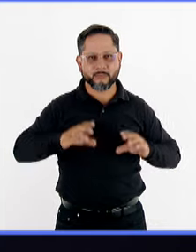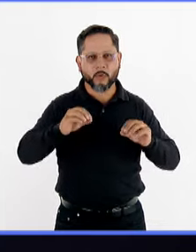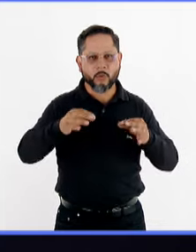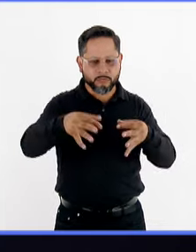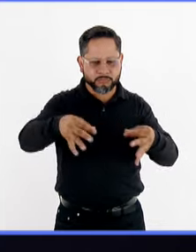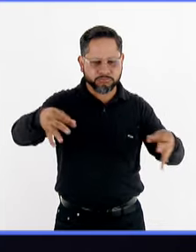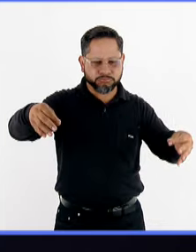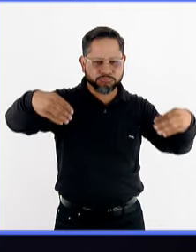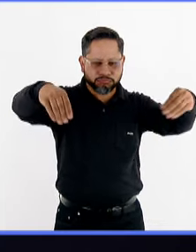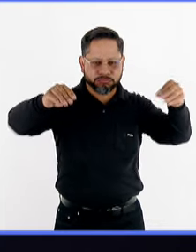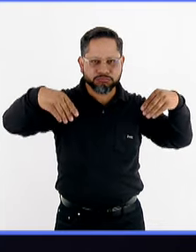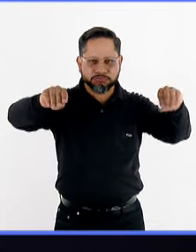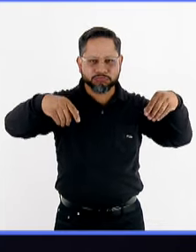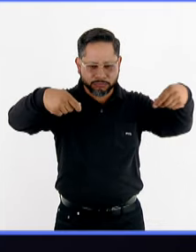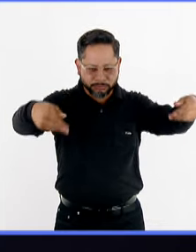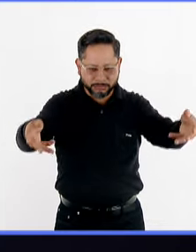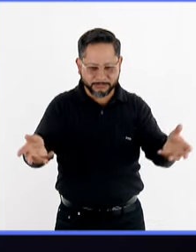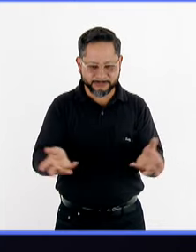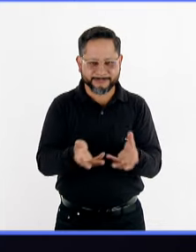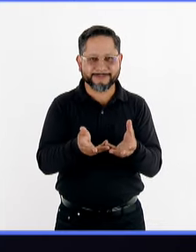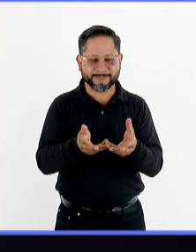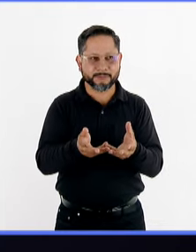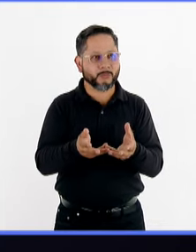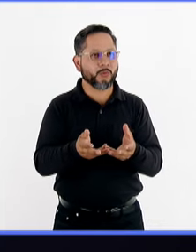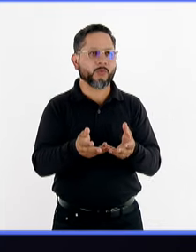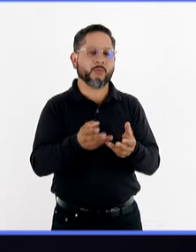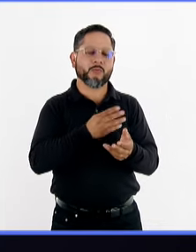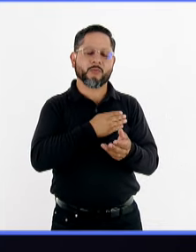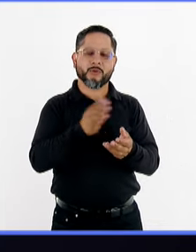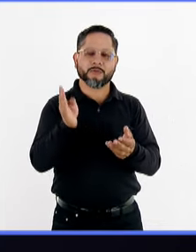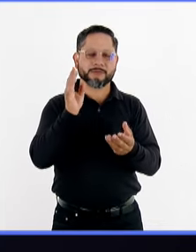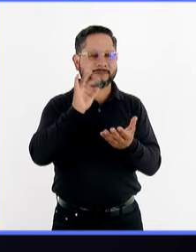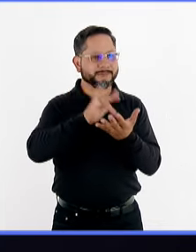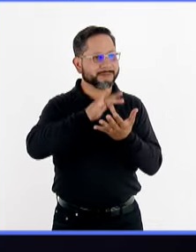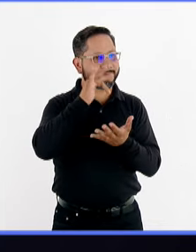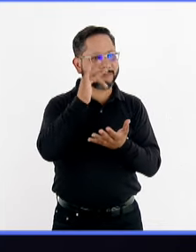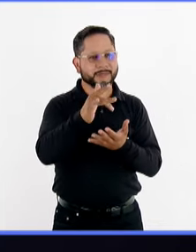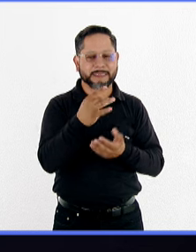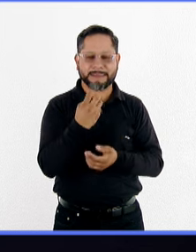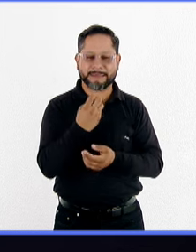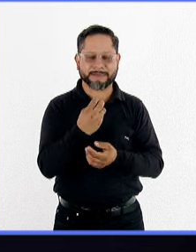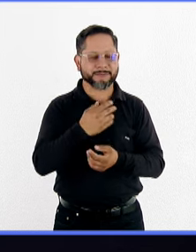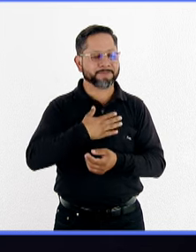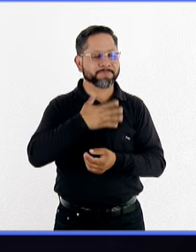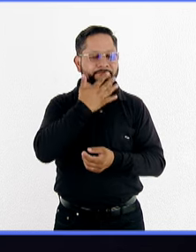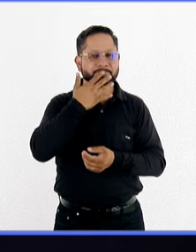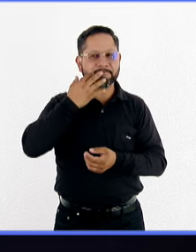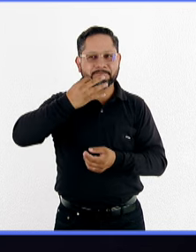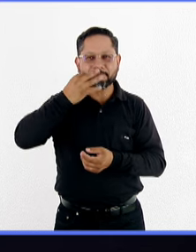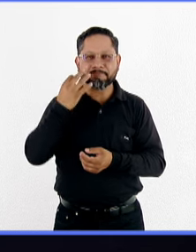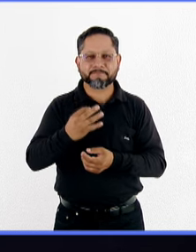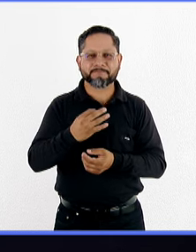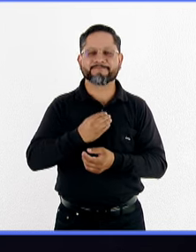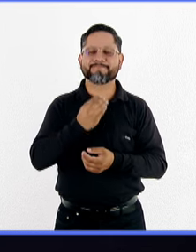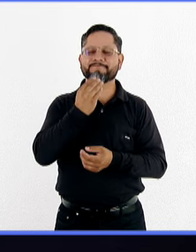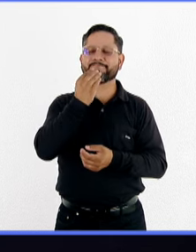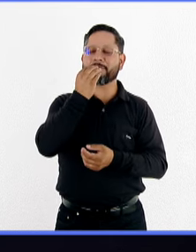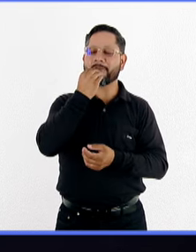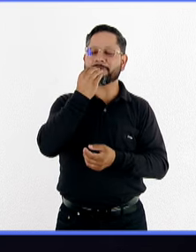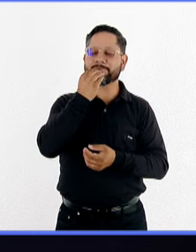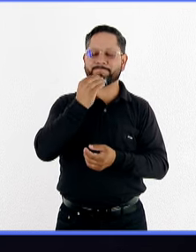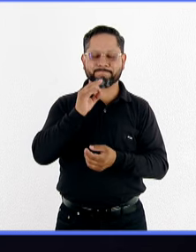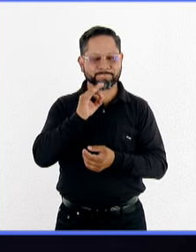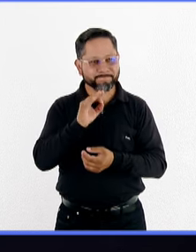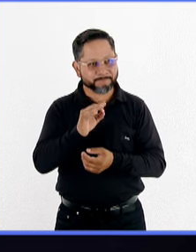viento. Bueno, pues muchísimas gracias. Ha sido todo un placer y una experiencia estar